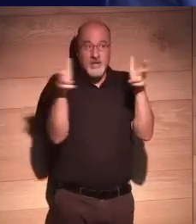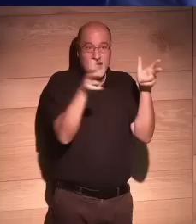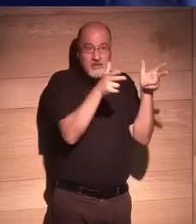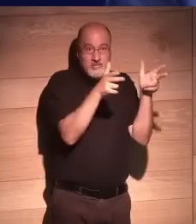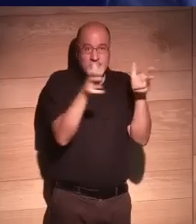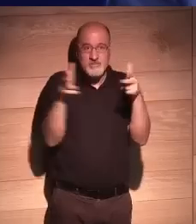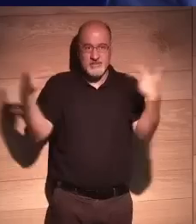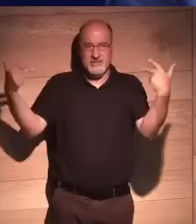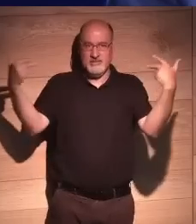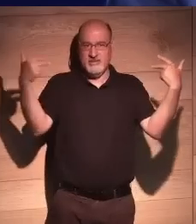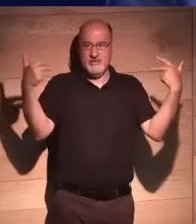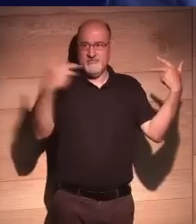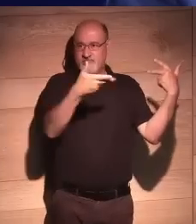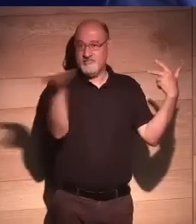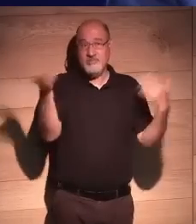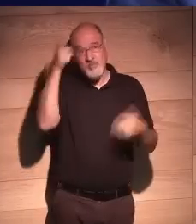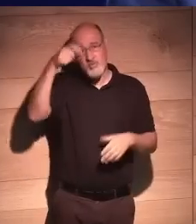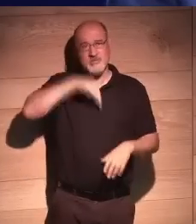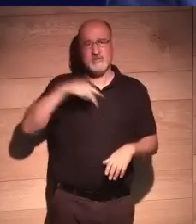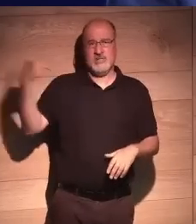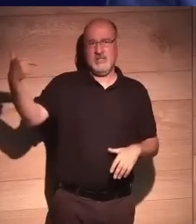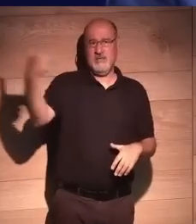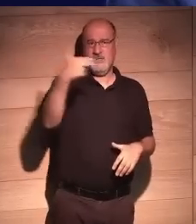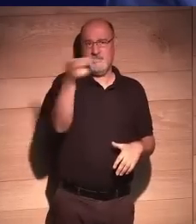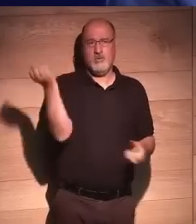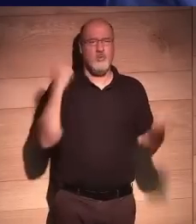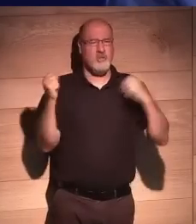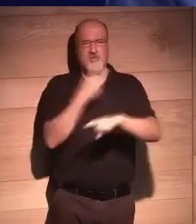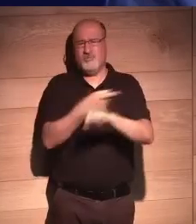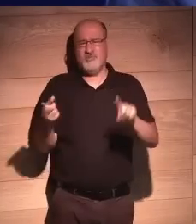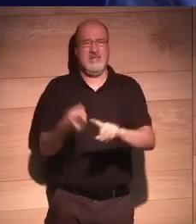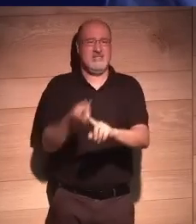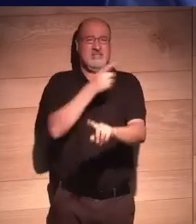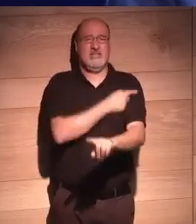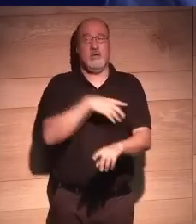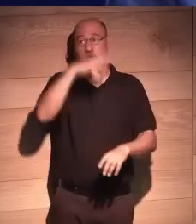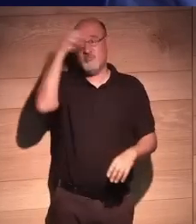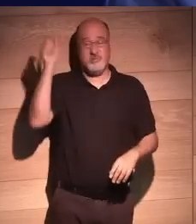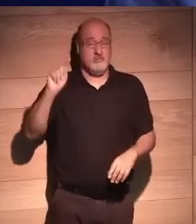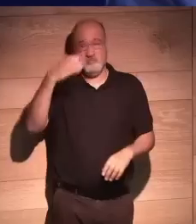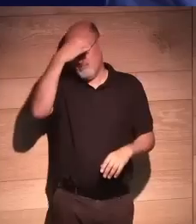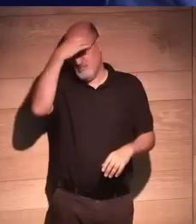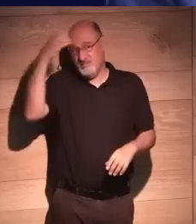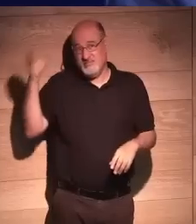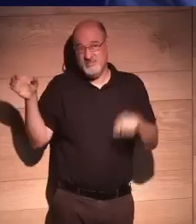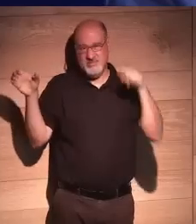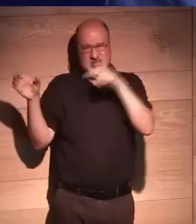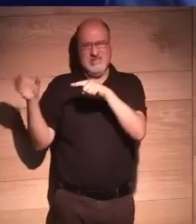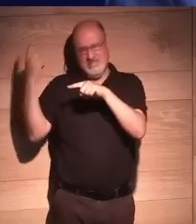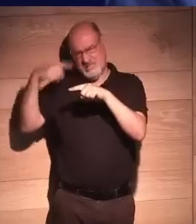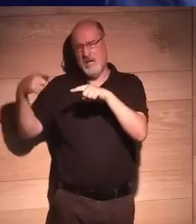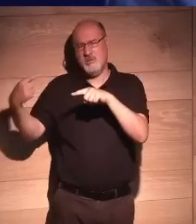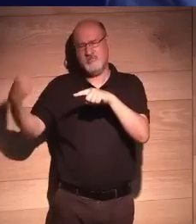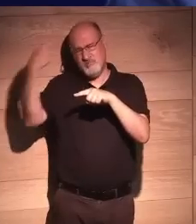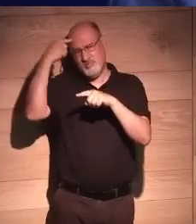dicen, se olvidan de la cámara y se comportan como son. No. Yo creo que es imposible olvidarse. Hay una parte, un pilotito que está encendido